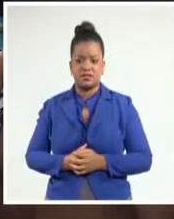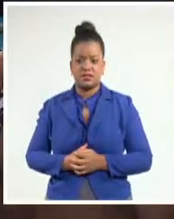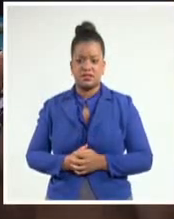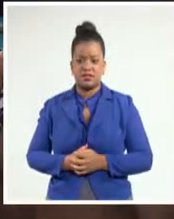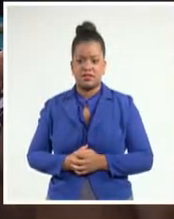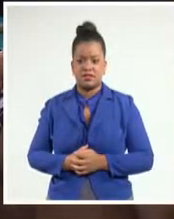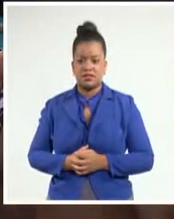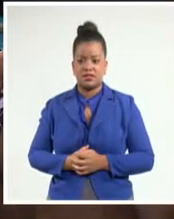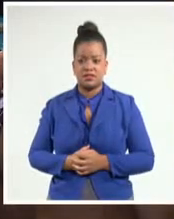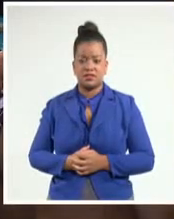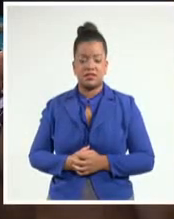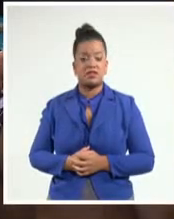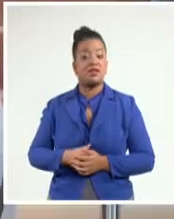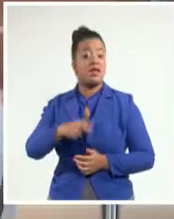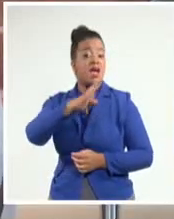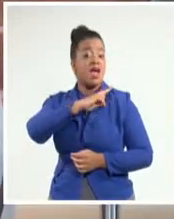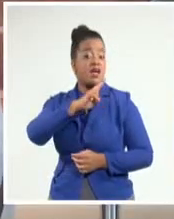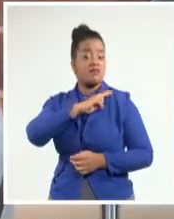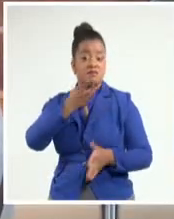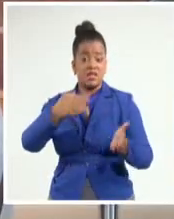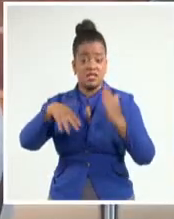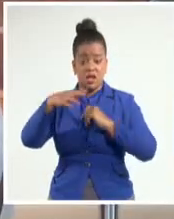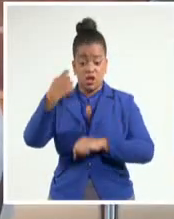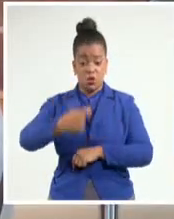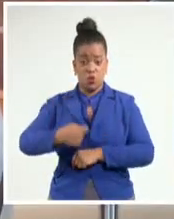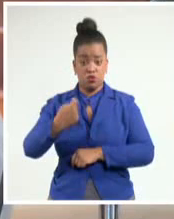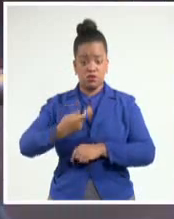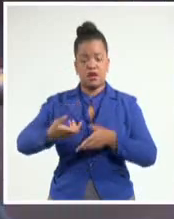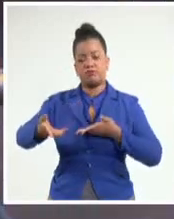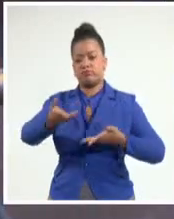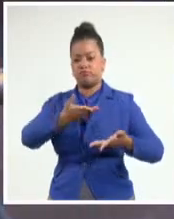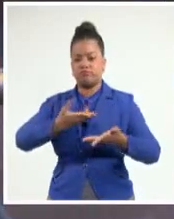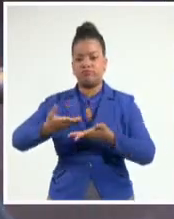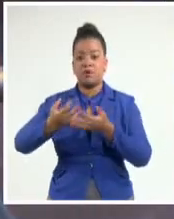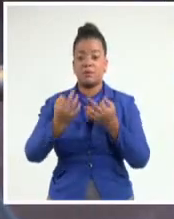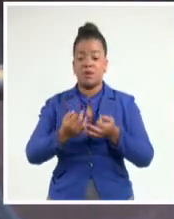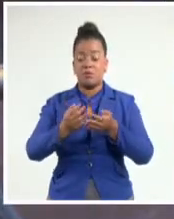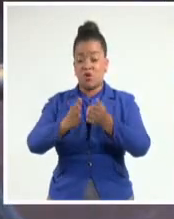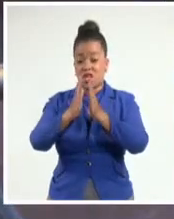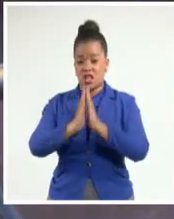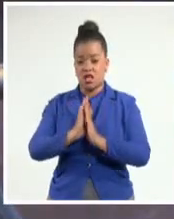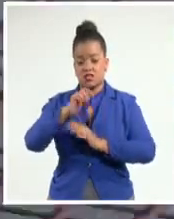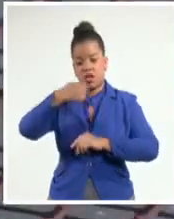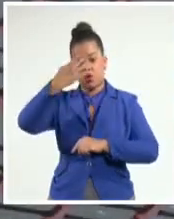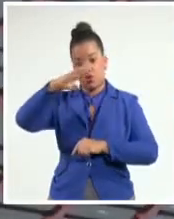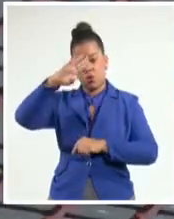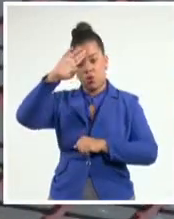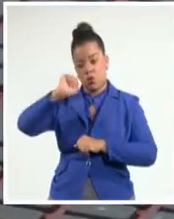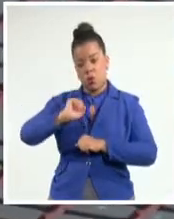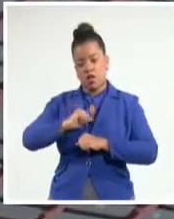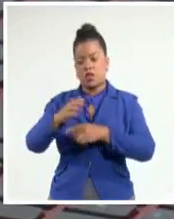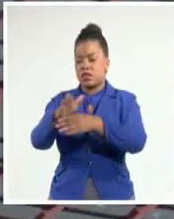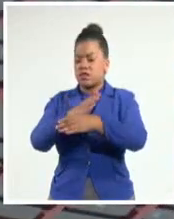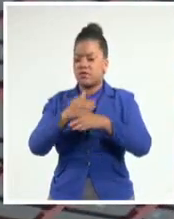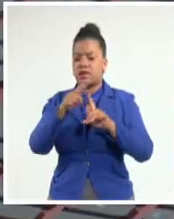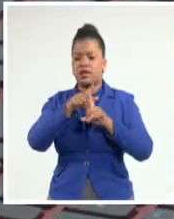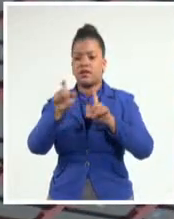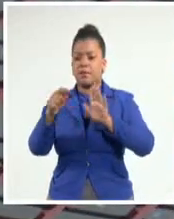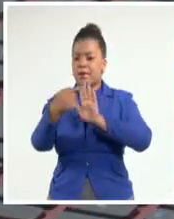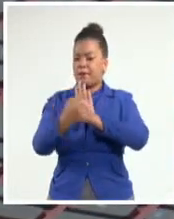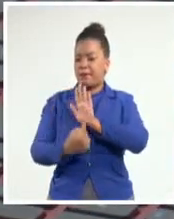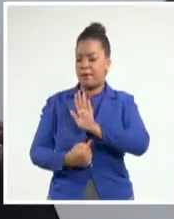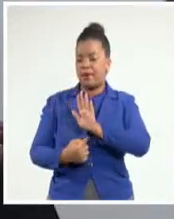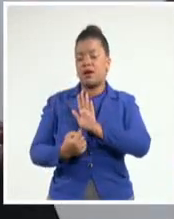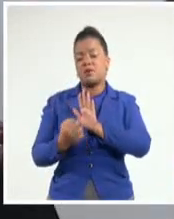Autoridades del Ministerio de Justicia intercambiaron con el Sínodo de la Iglesia Presbiteriana Reformada en Cuba sobre diferentes aspectos recogidos